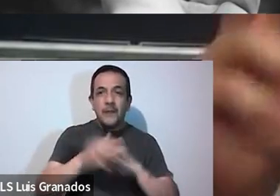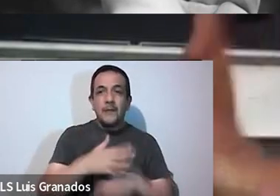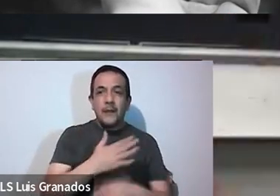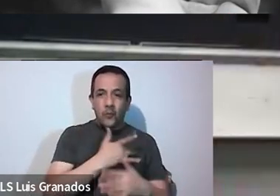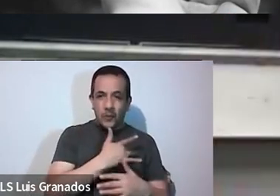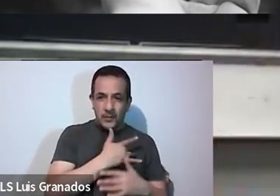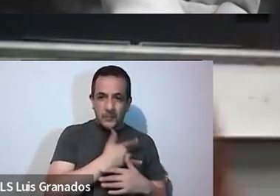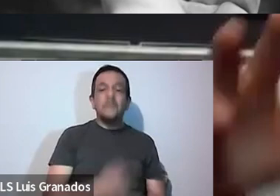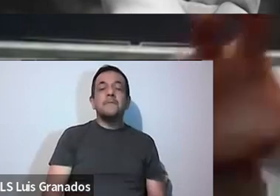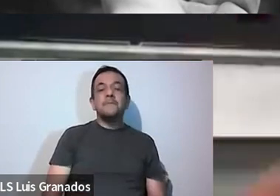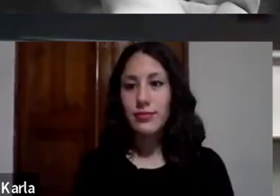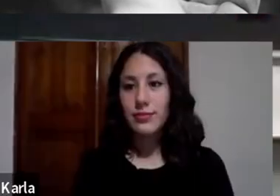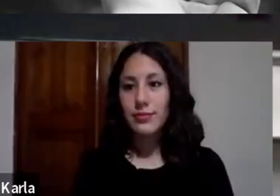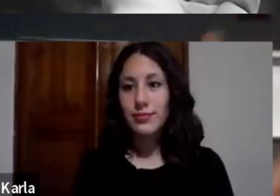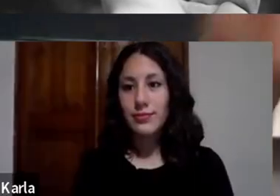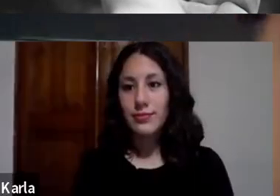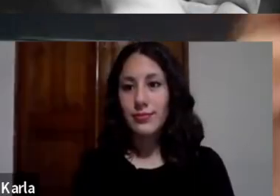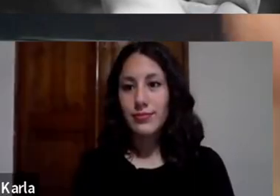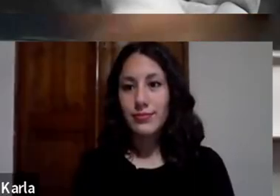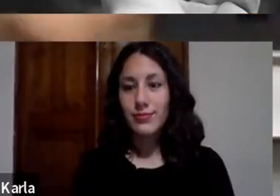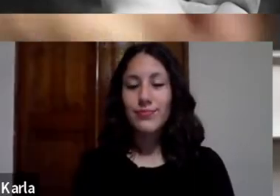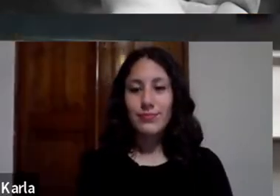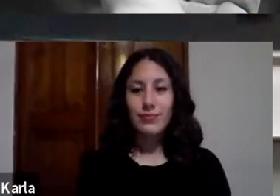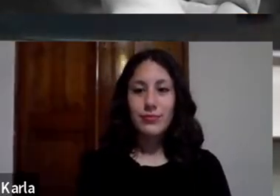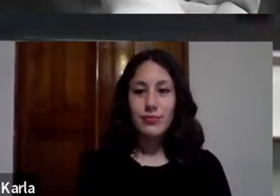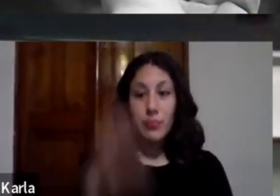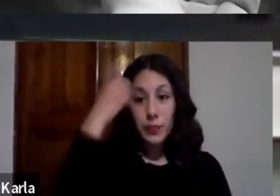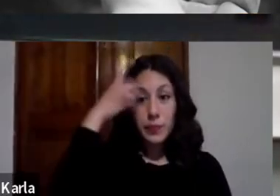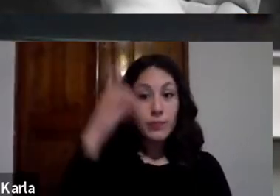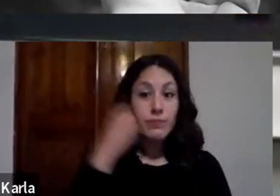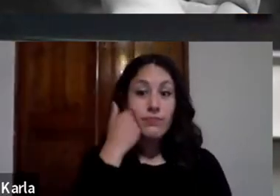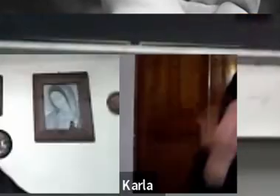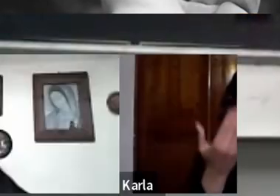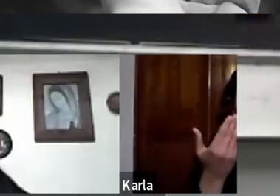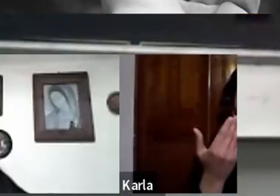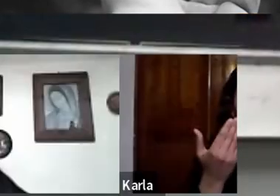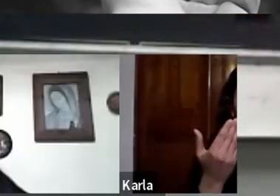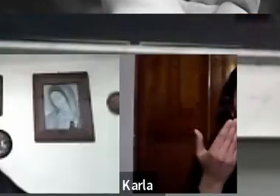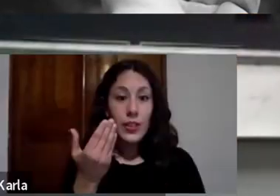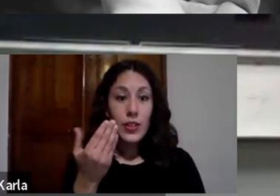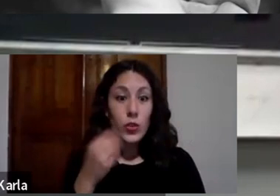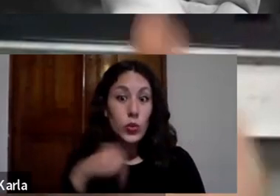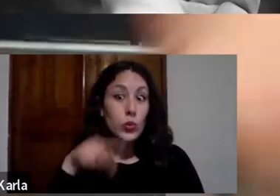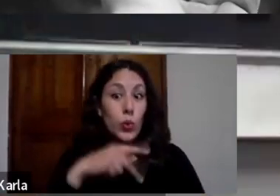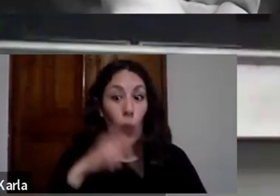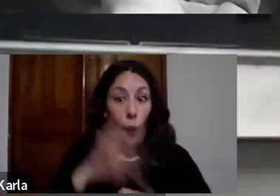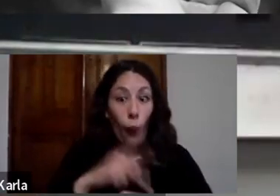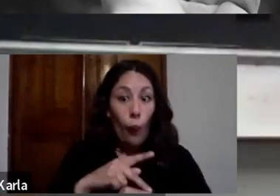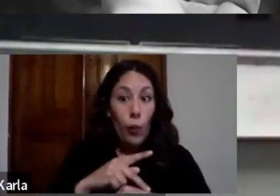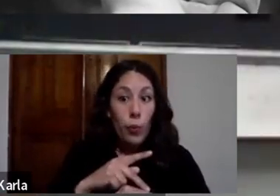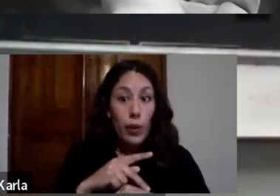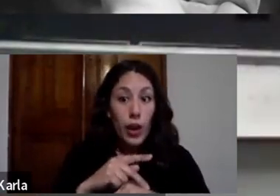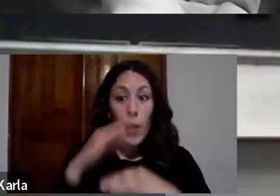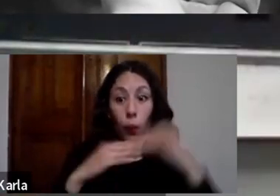encender la llama que hay en nosotros y de ser piedras de edificación allá afuera. ¿Por qué? Porque ser piedra